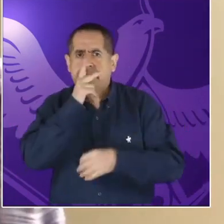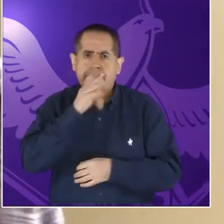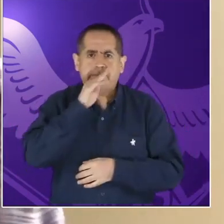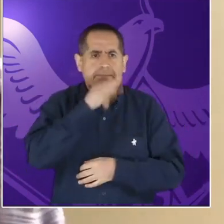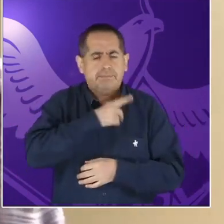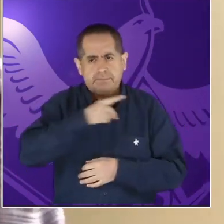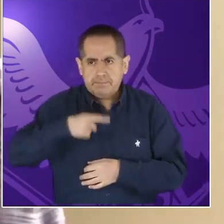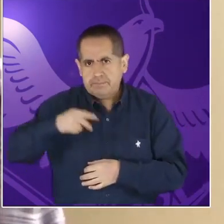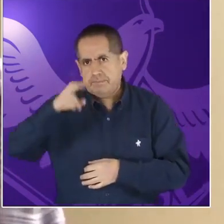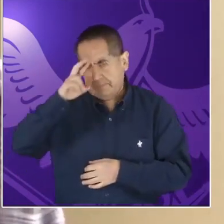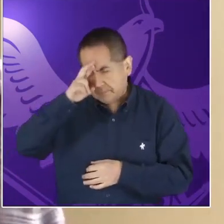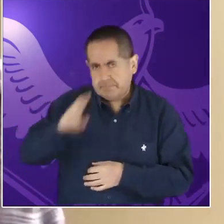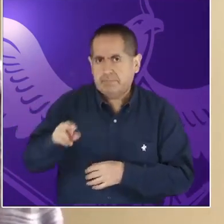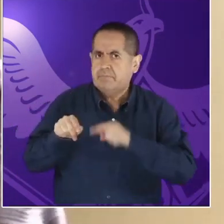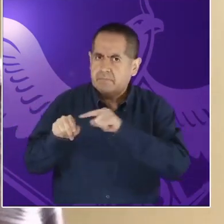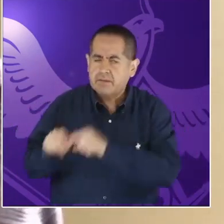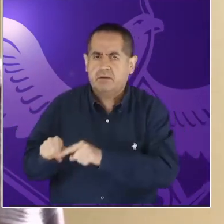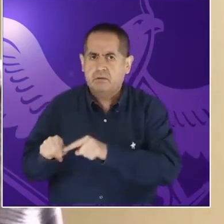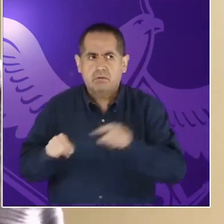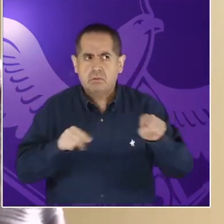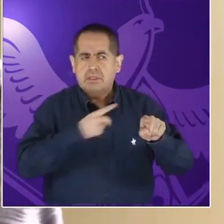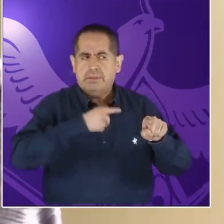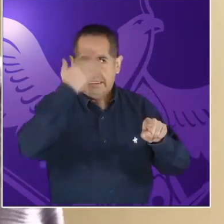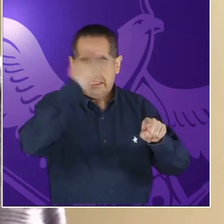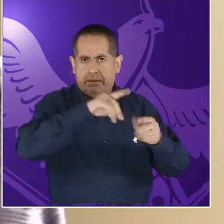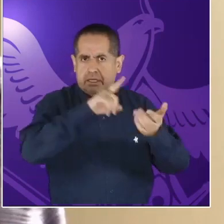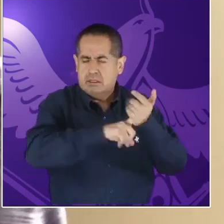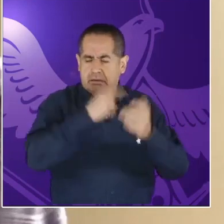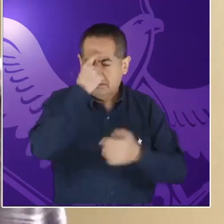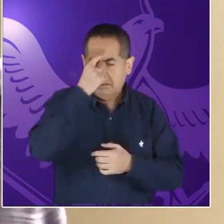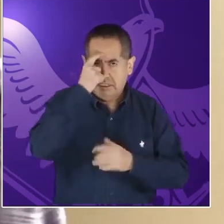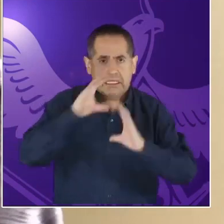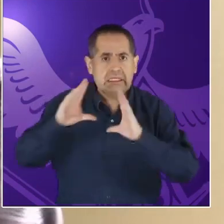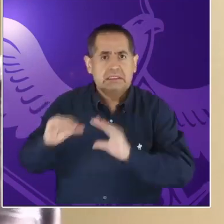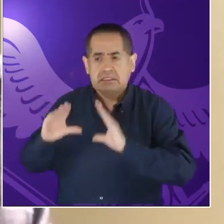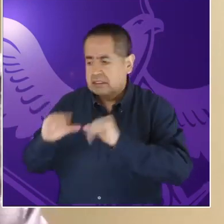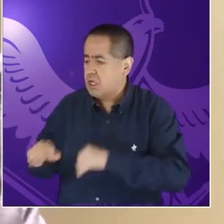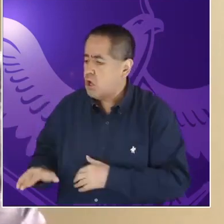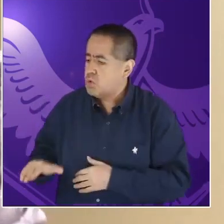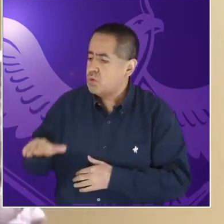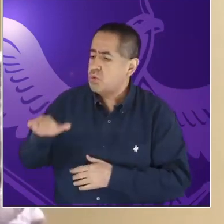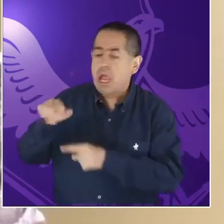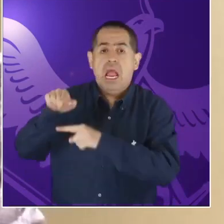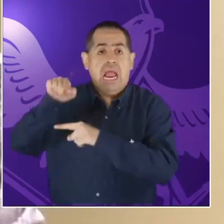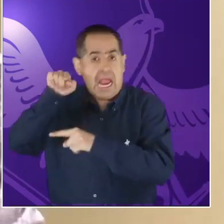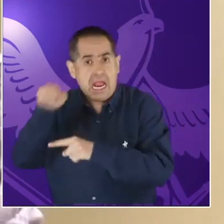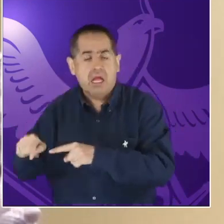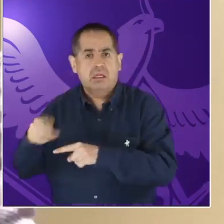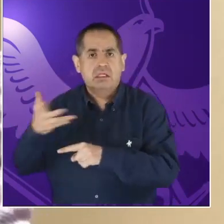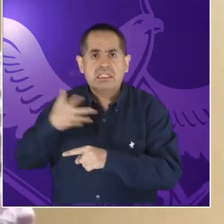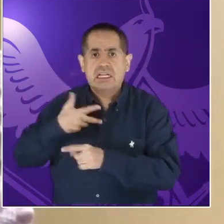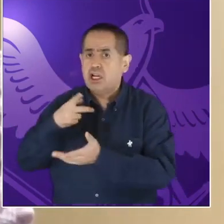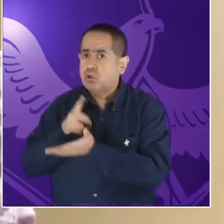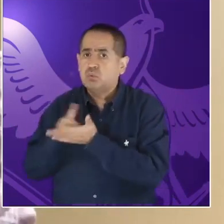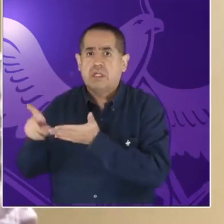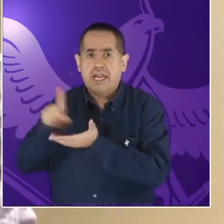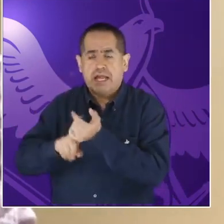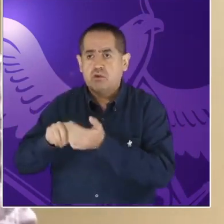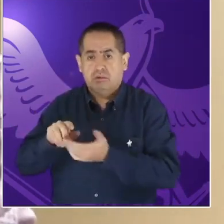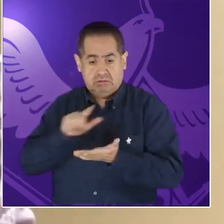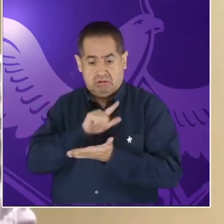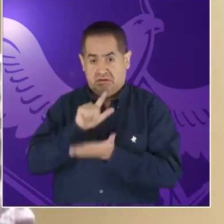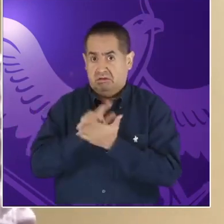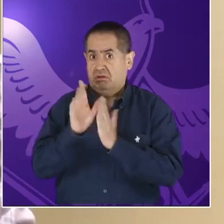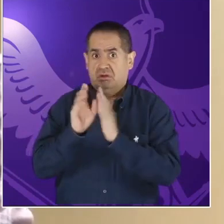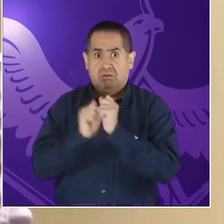tenemos que conducirnos los padres y las madres de familia sabiendo que estamos criando a alguien que